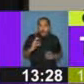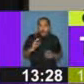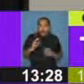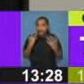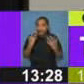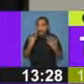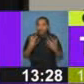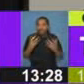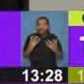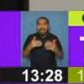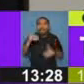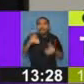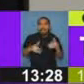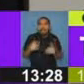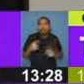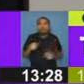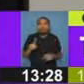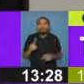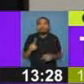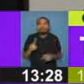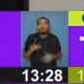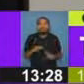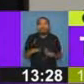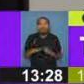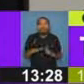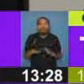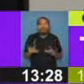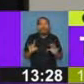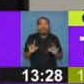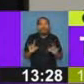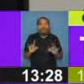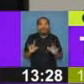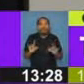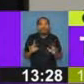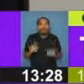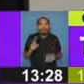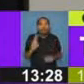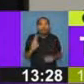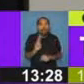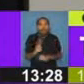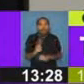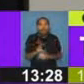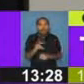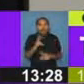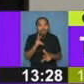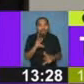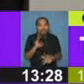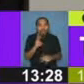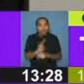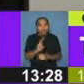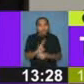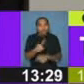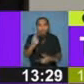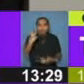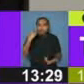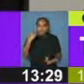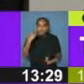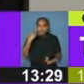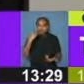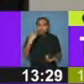está la situación y un montón de situaciones pero ojo loemos bien lo que vamos a hacer para el mes